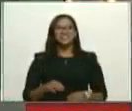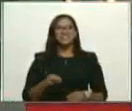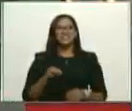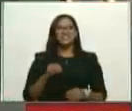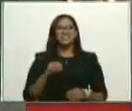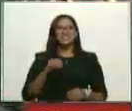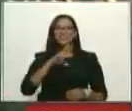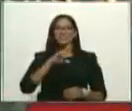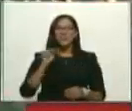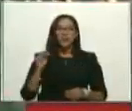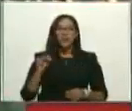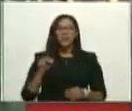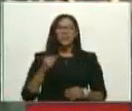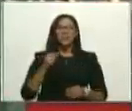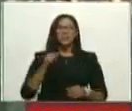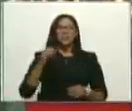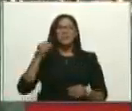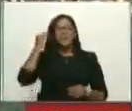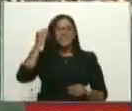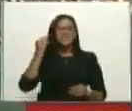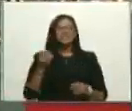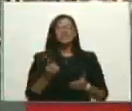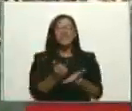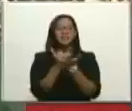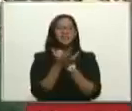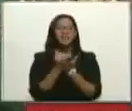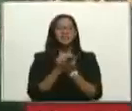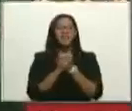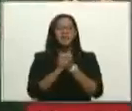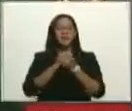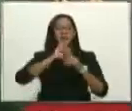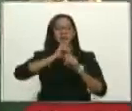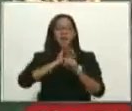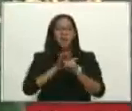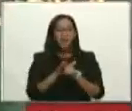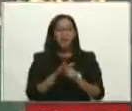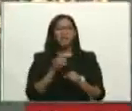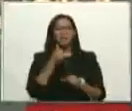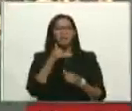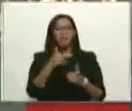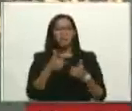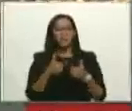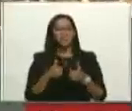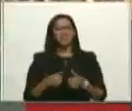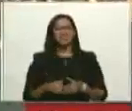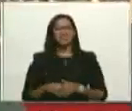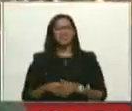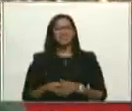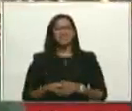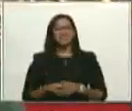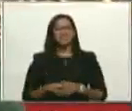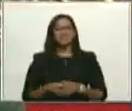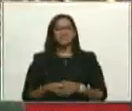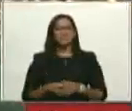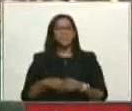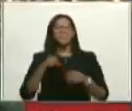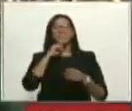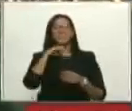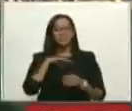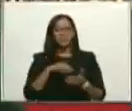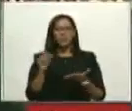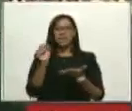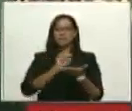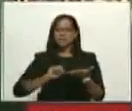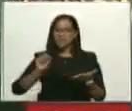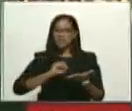la ayuda de un amigo como Jorge Rodríguez. ¿Ah? Bueno, historia escrita, historia